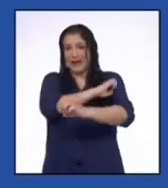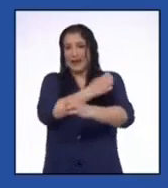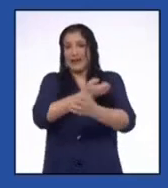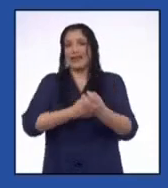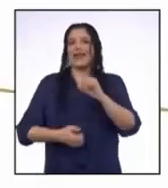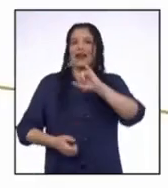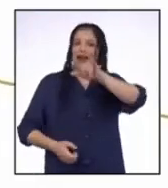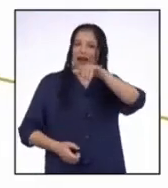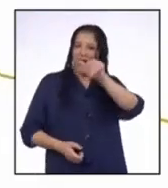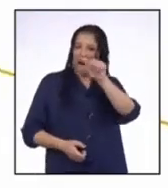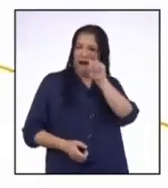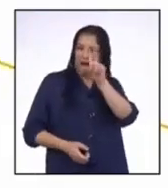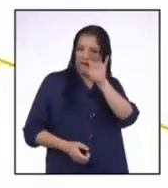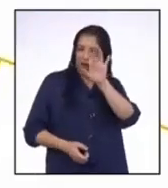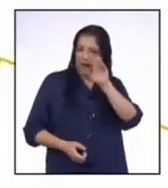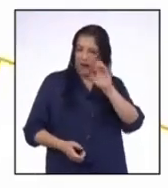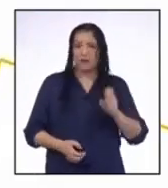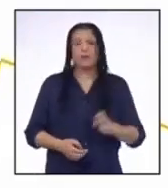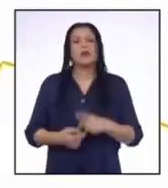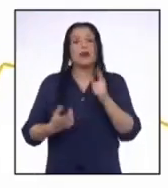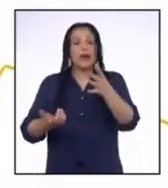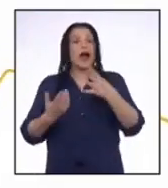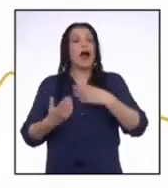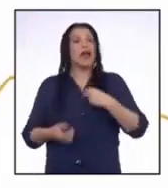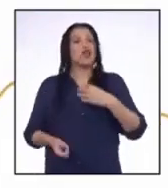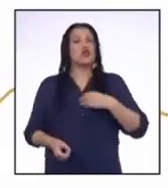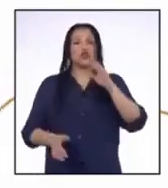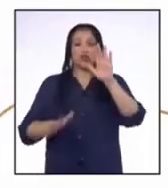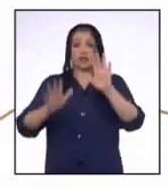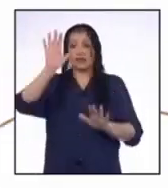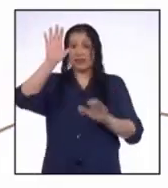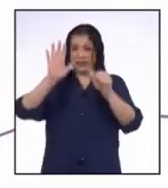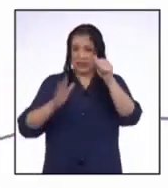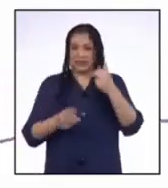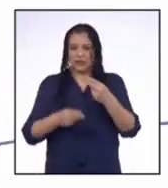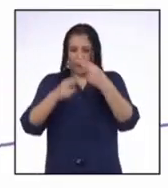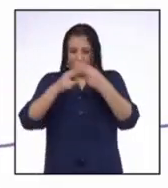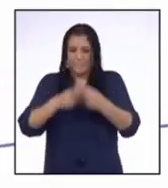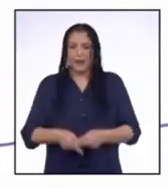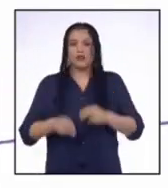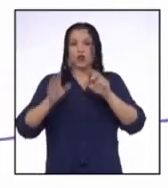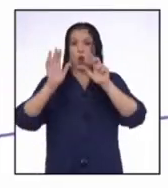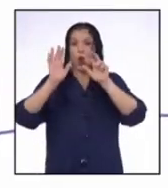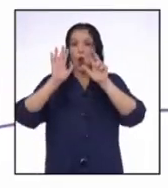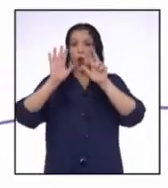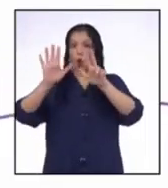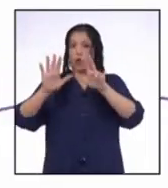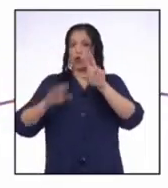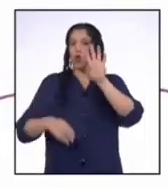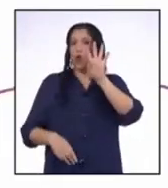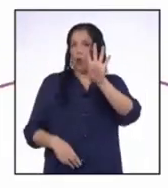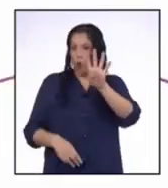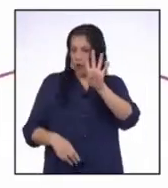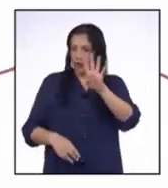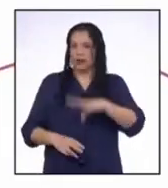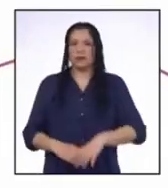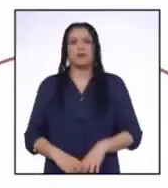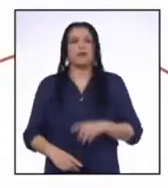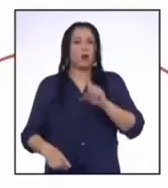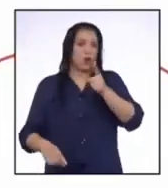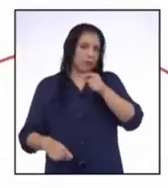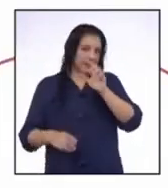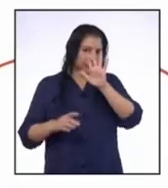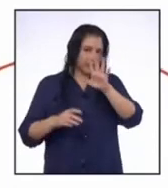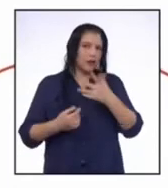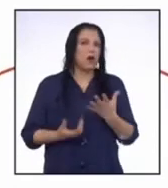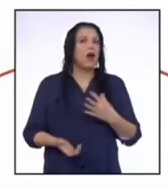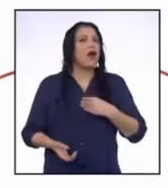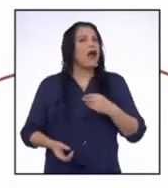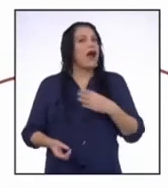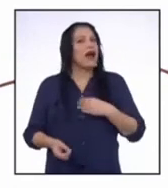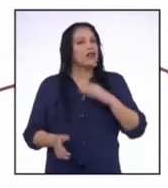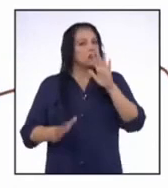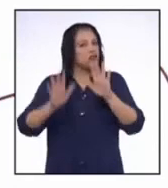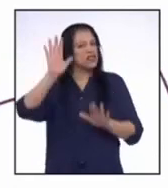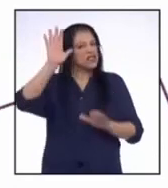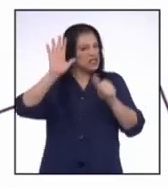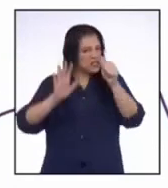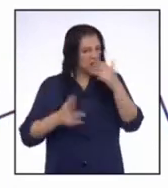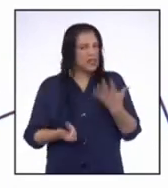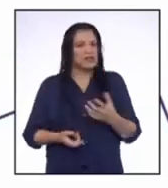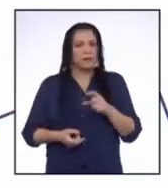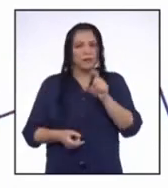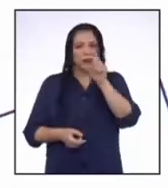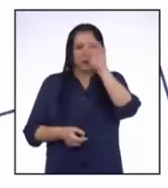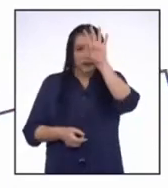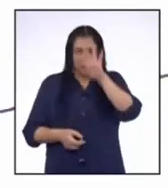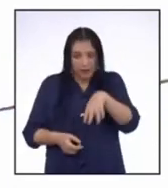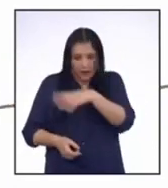Javier. Javier tiene 16 años y pesa 84 kilogramos y medio. Teniendo en cuenta su edad, 16 años, de